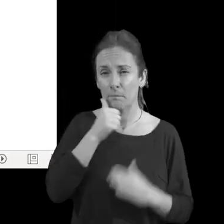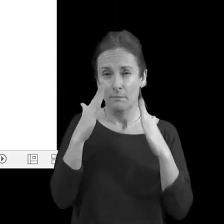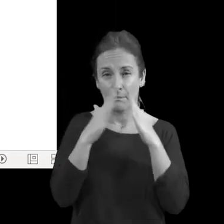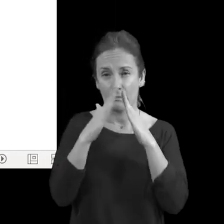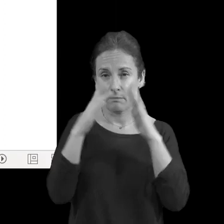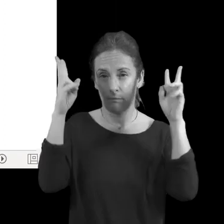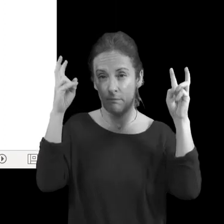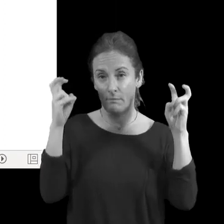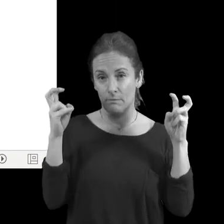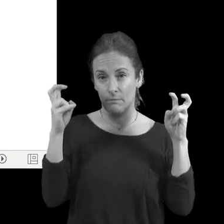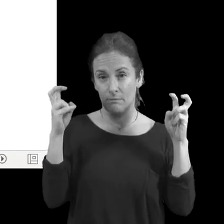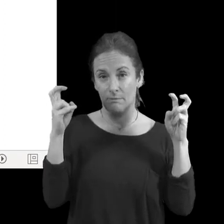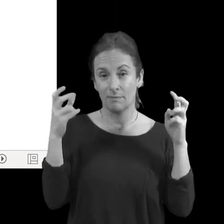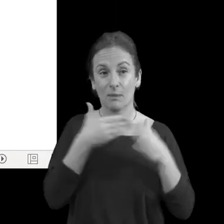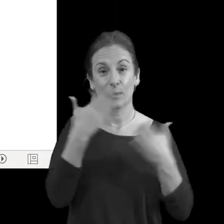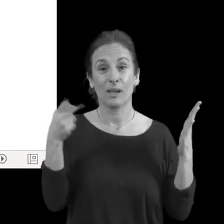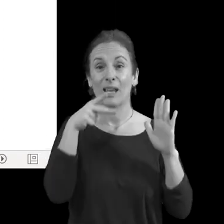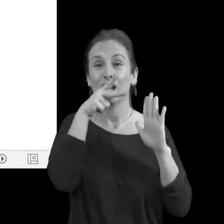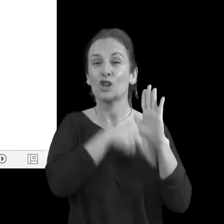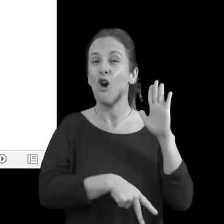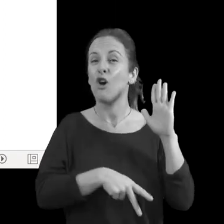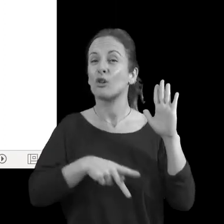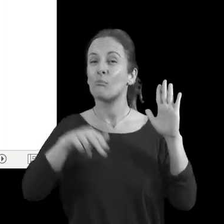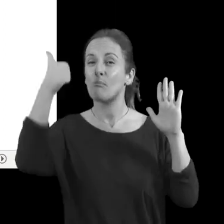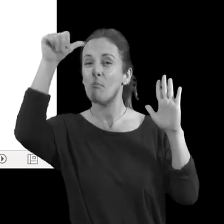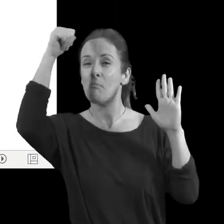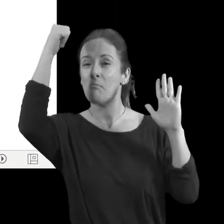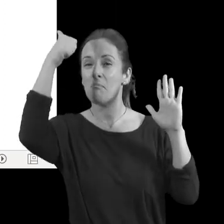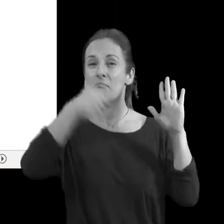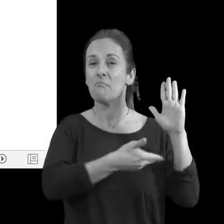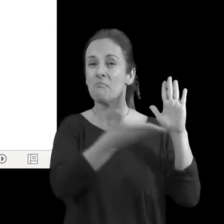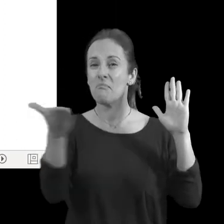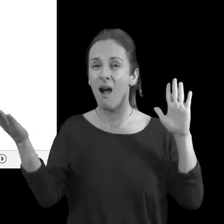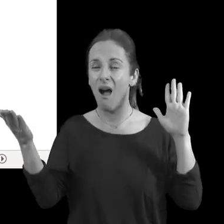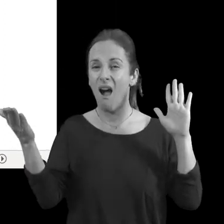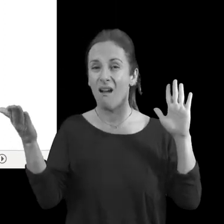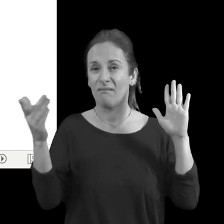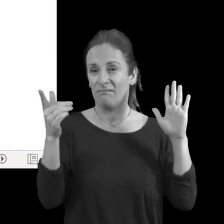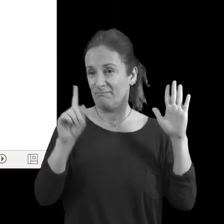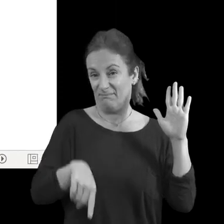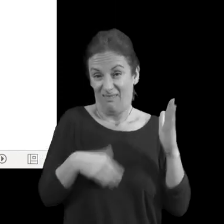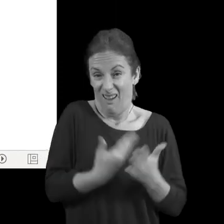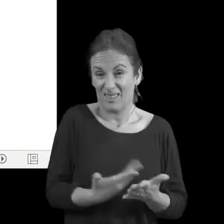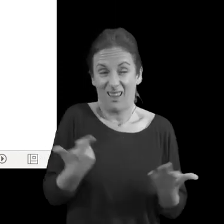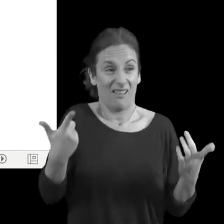sujetos que no encajamos en la norma heteropatriarcal, ¿no? Y racista y clasista